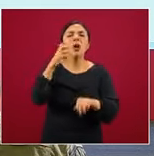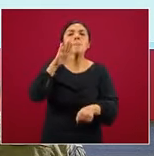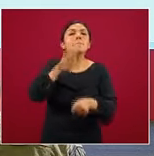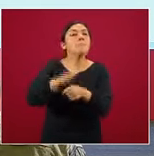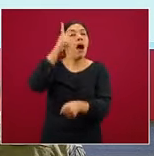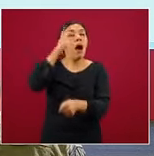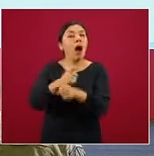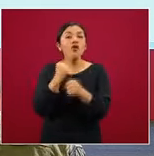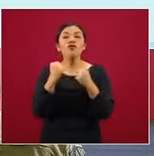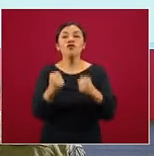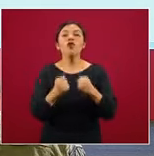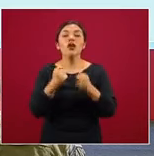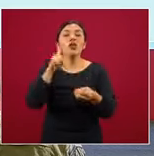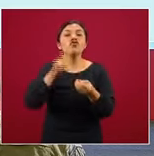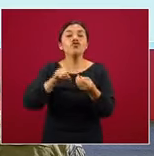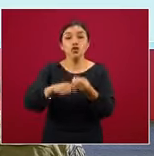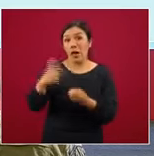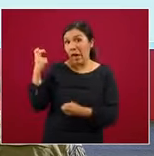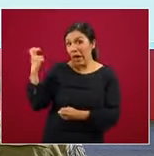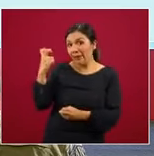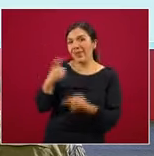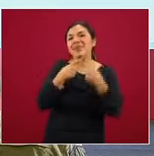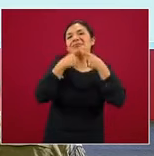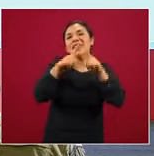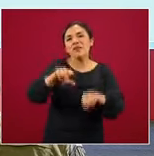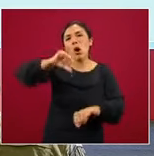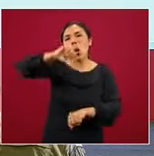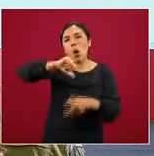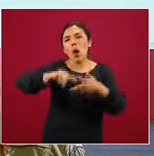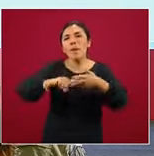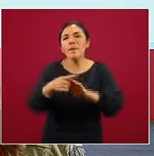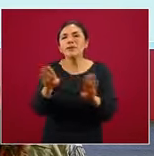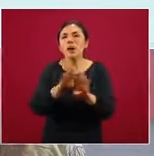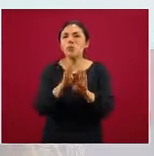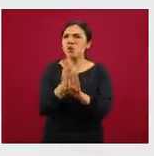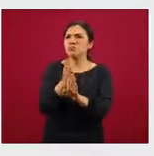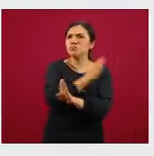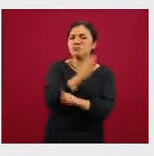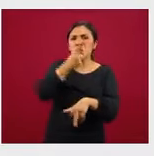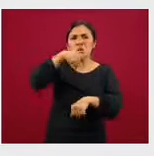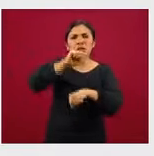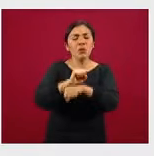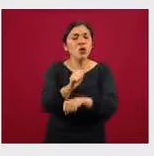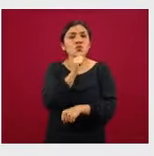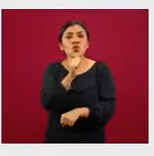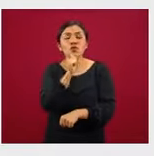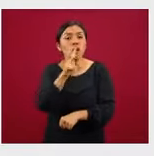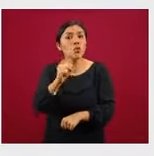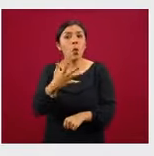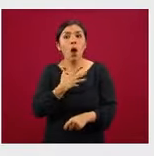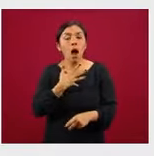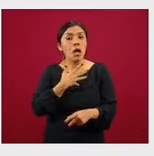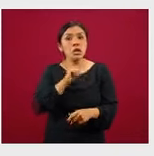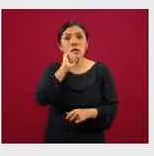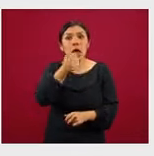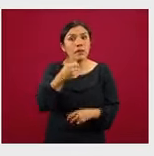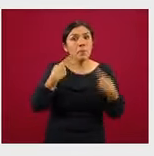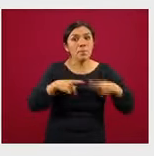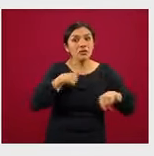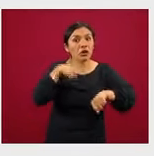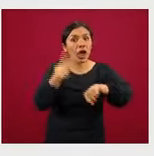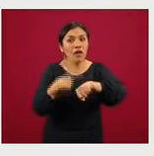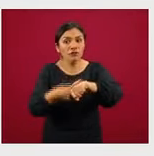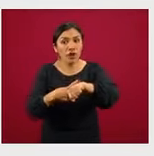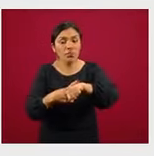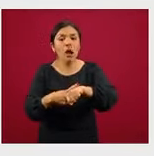mayor intensidad. Hoy estamos presentándolo así, arrancamos siempre desde la semana en donde no había casos, que era la semana 10, y aquí vamos